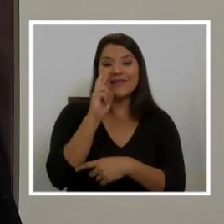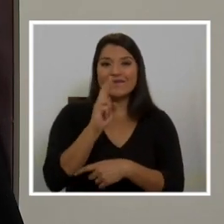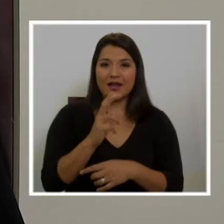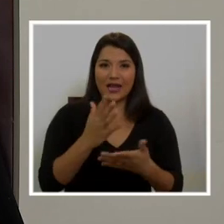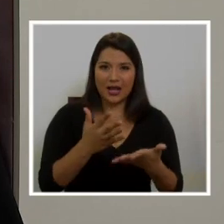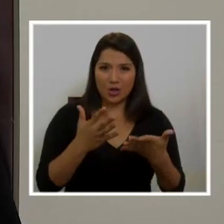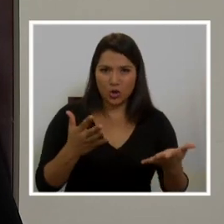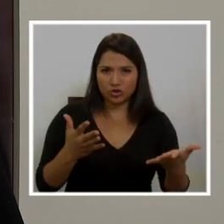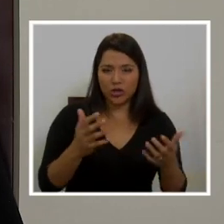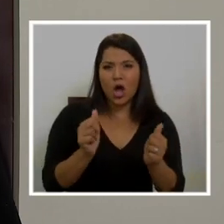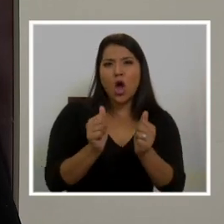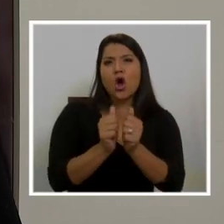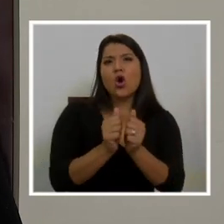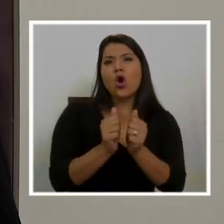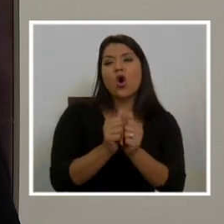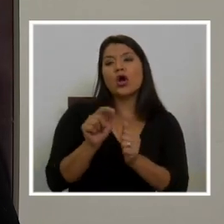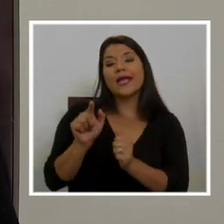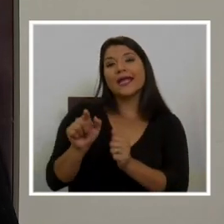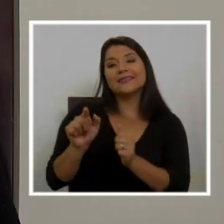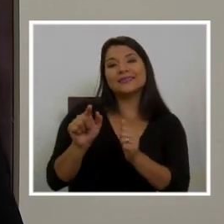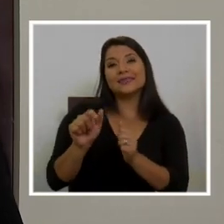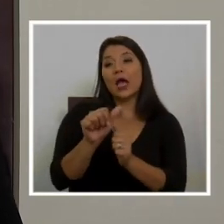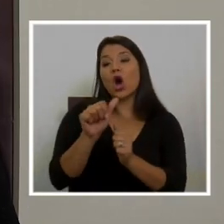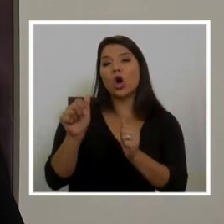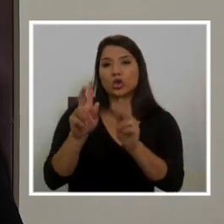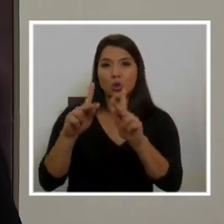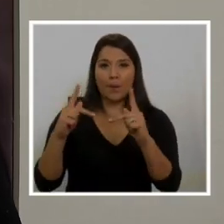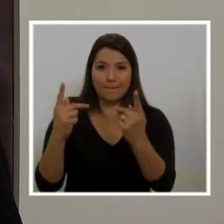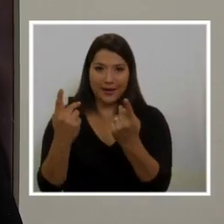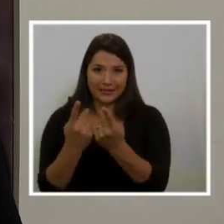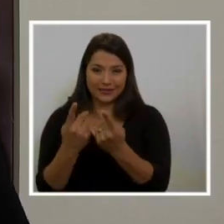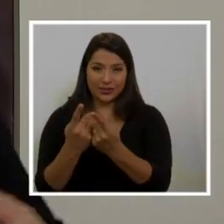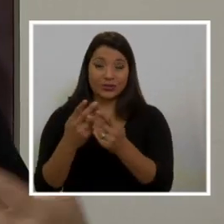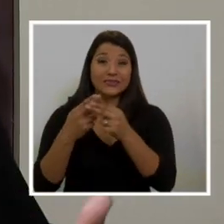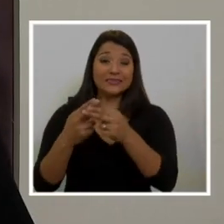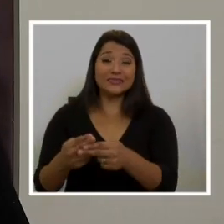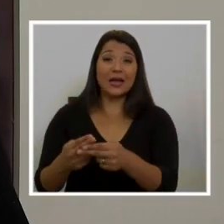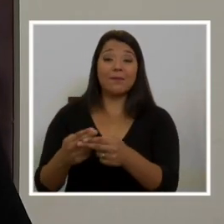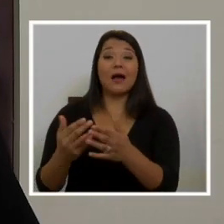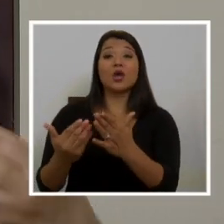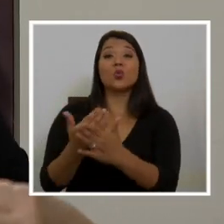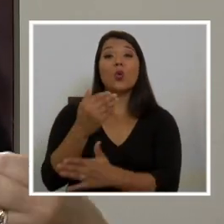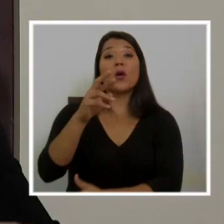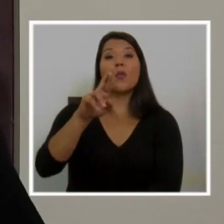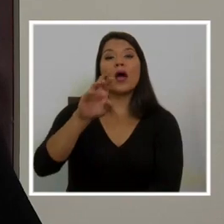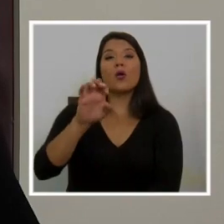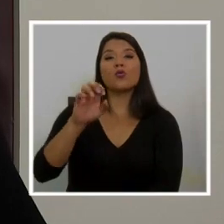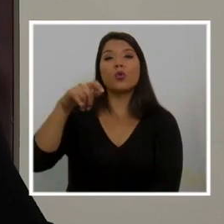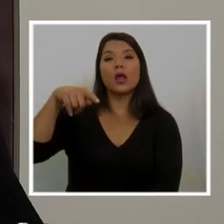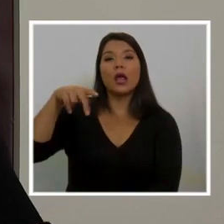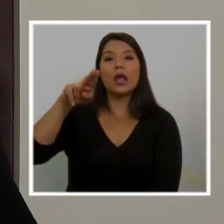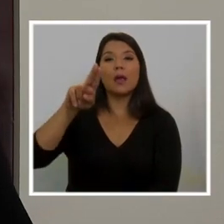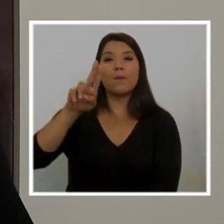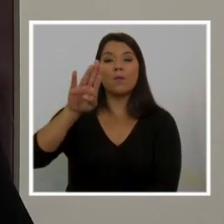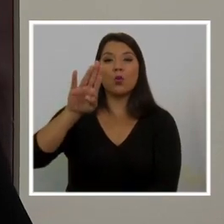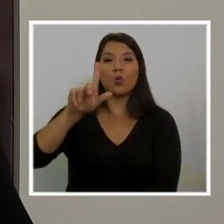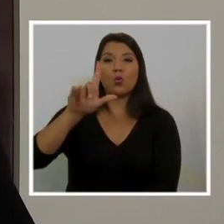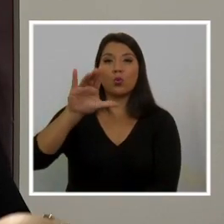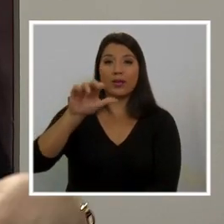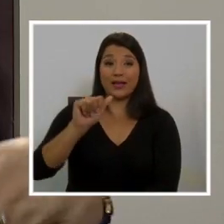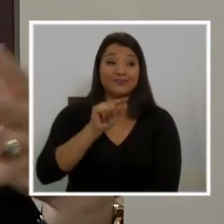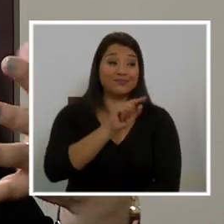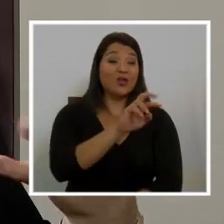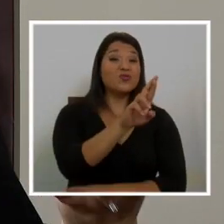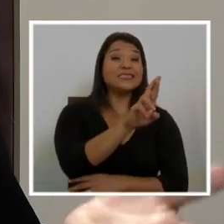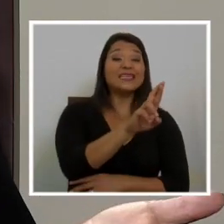otra fracción, digamos, disidente de ellos mismos, que es Nueva República. Ellos no van a estar, o sea, Restauración Nacional no va a estar,